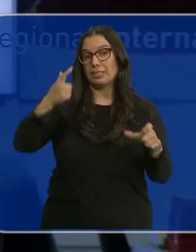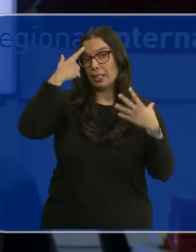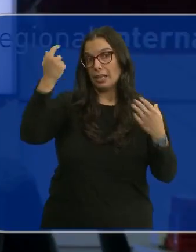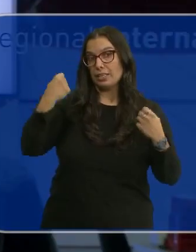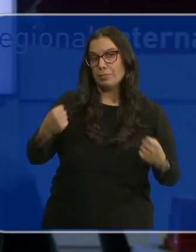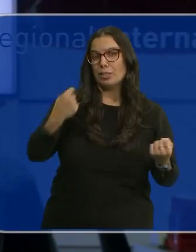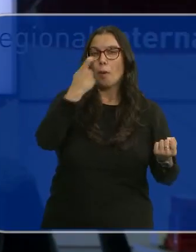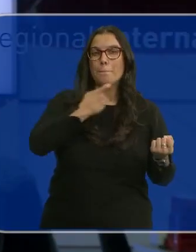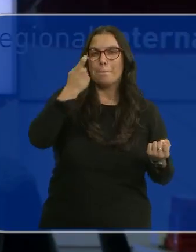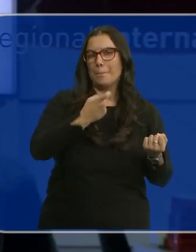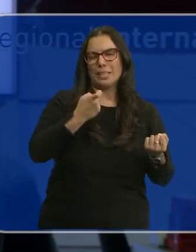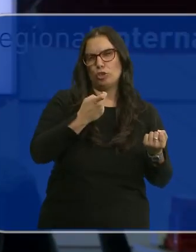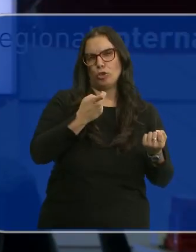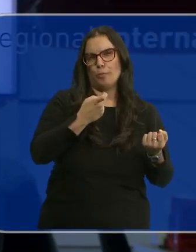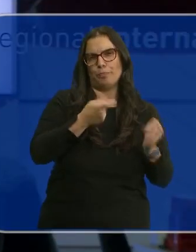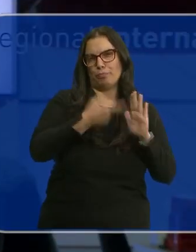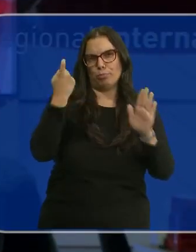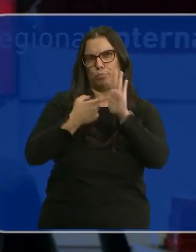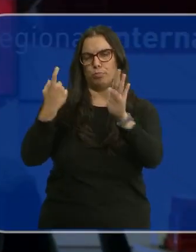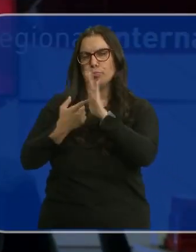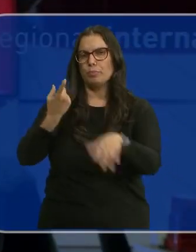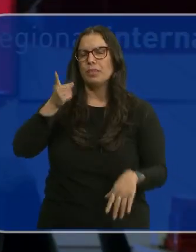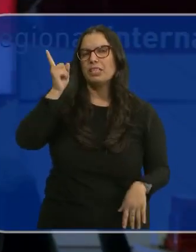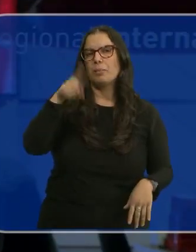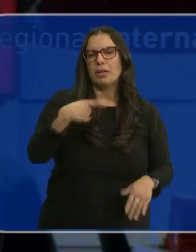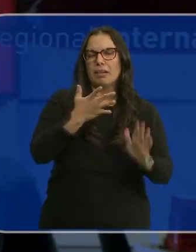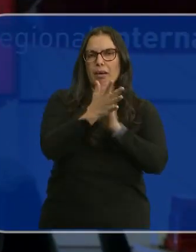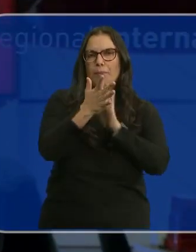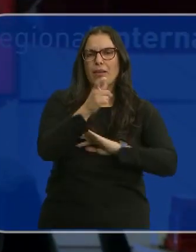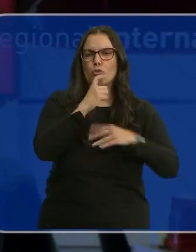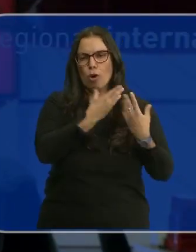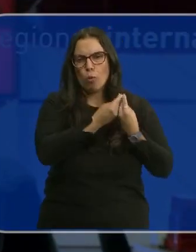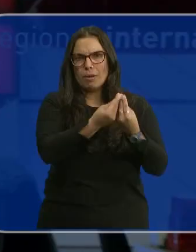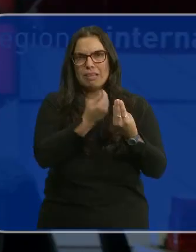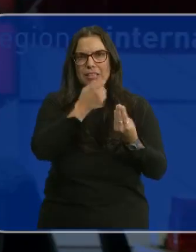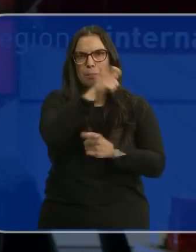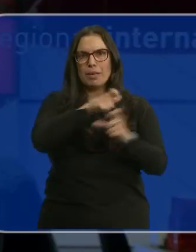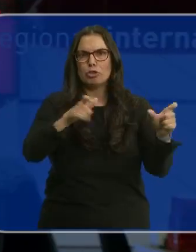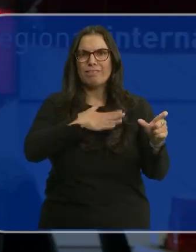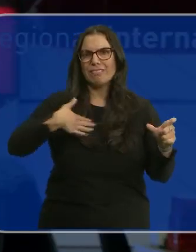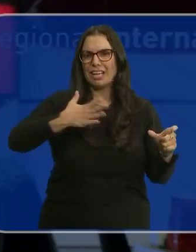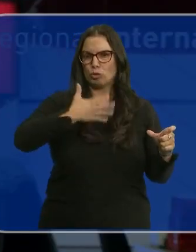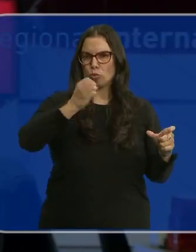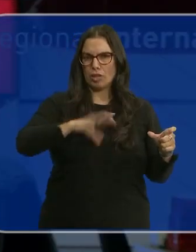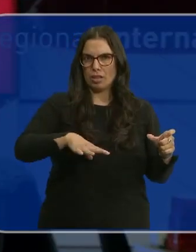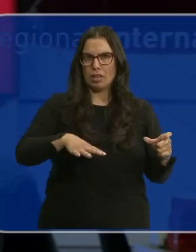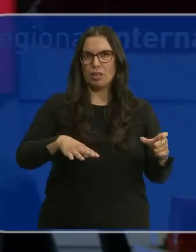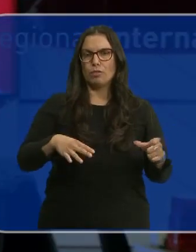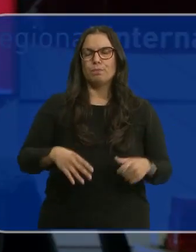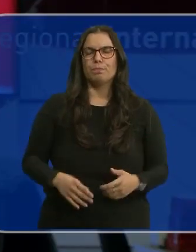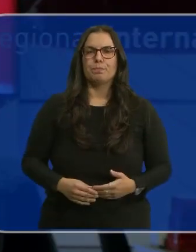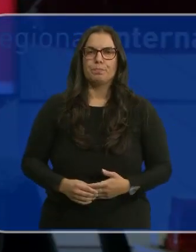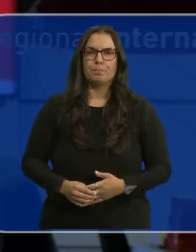y sobre todo explican cómo escuchar y acompañar a una persona con ideas suicidas, a la que su mente le intenta buscar soluciones en medio